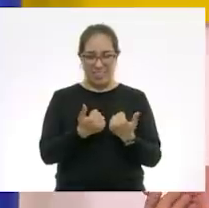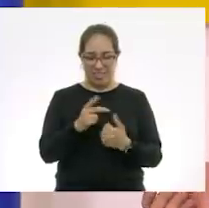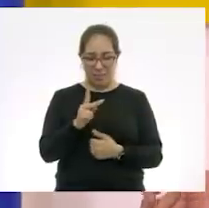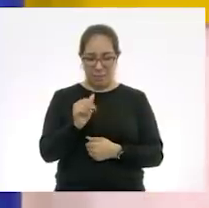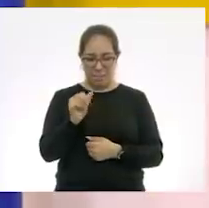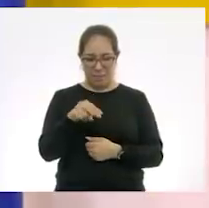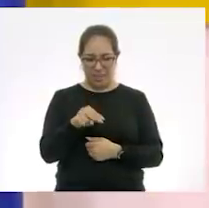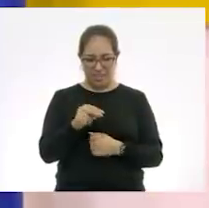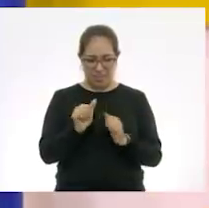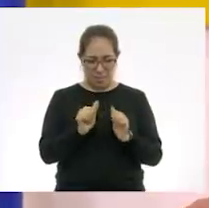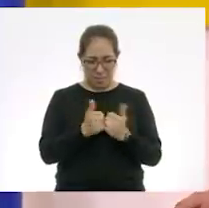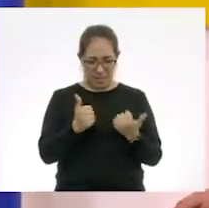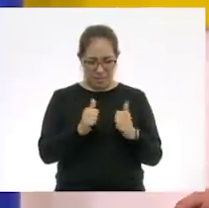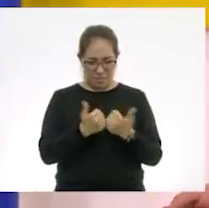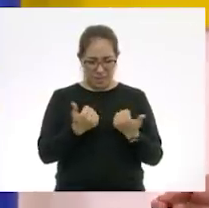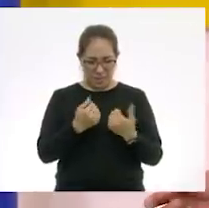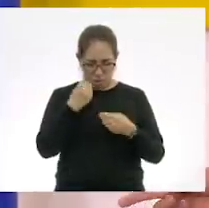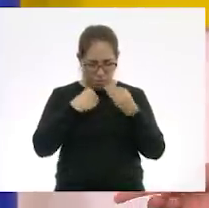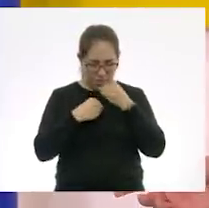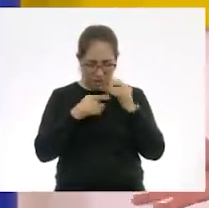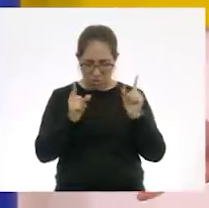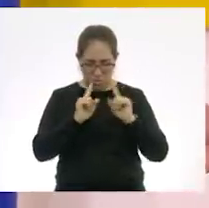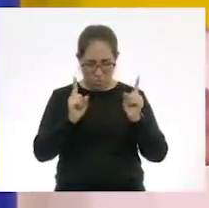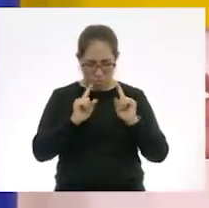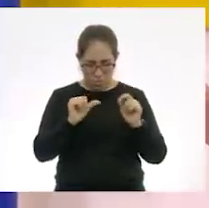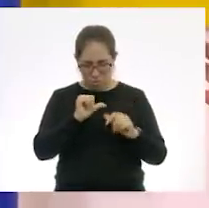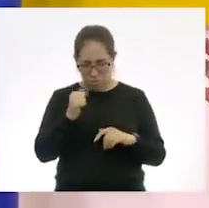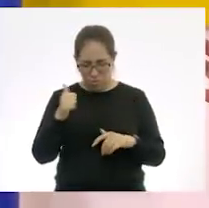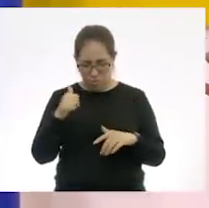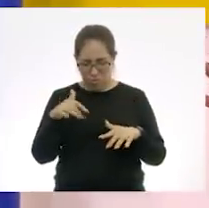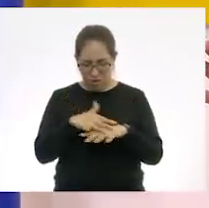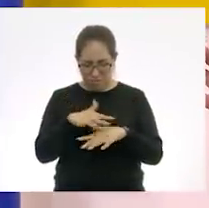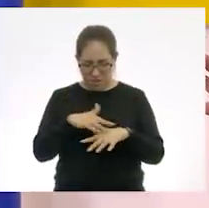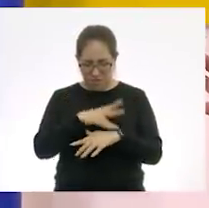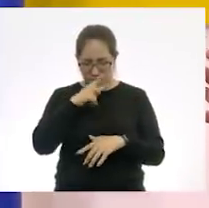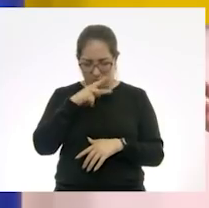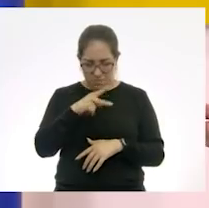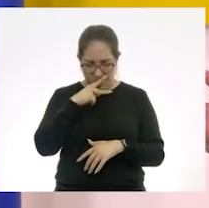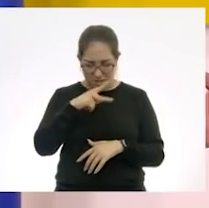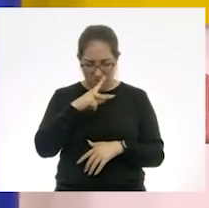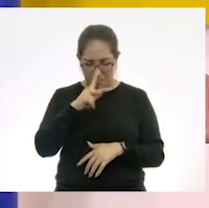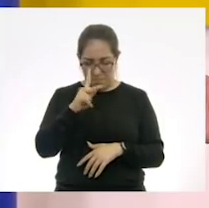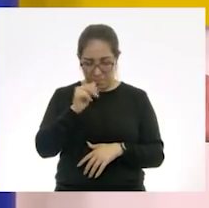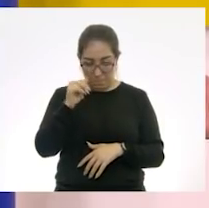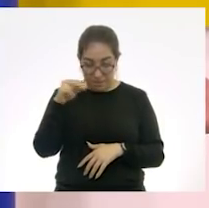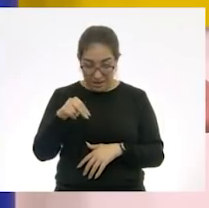Sí, un pan, pero no era completo. Vamos bien.